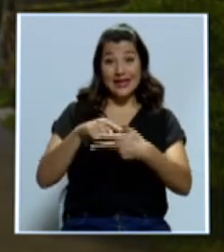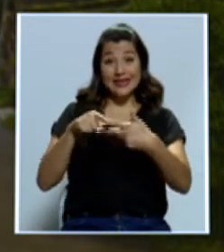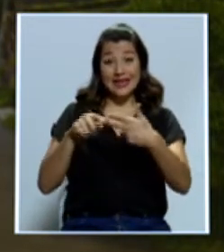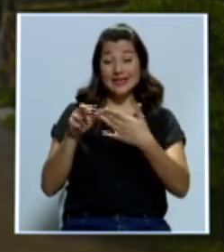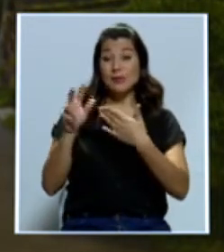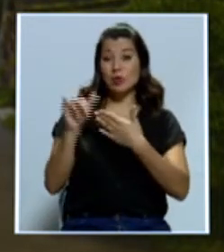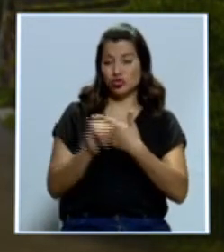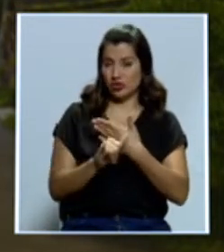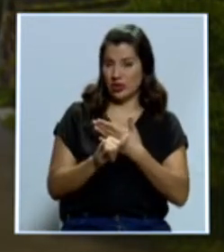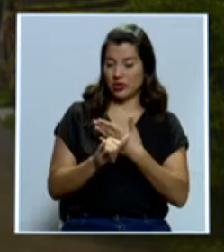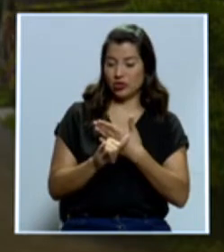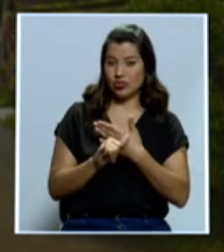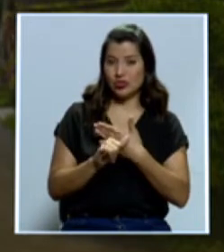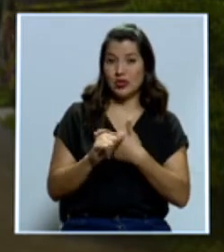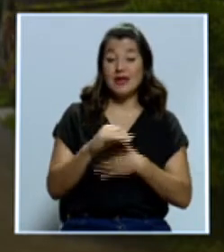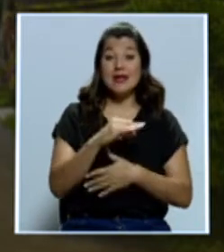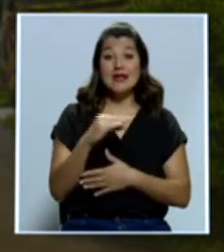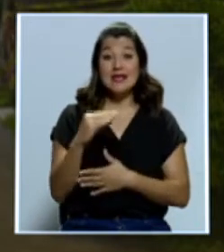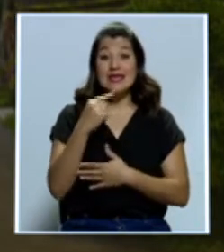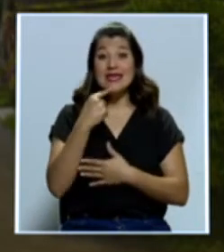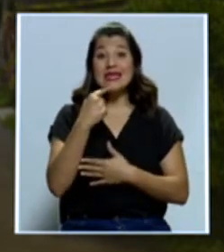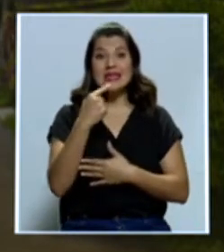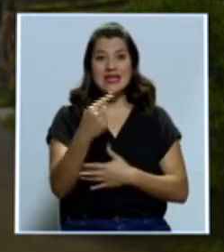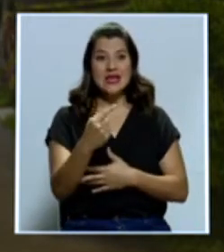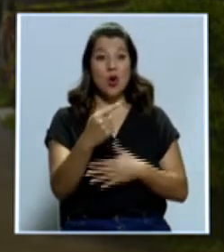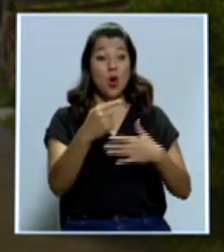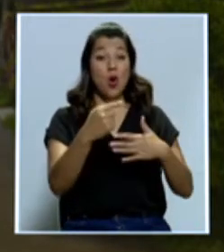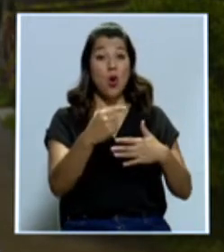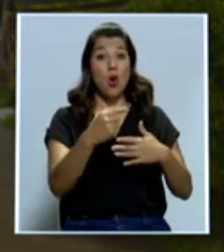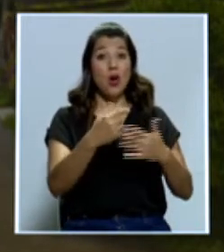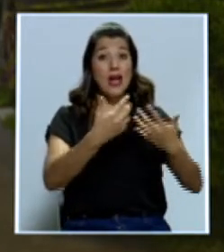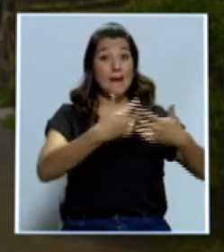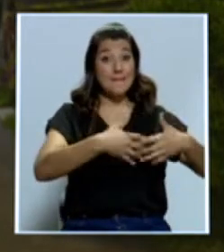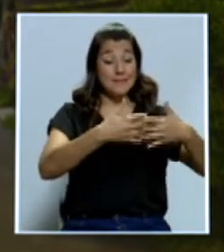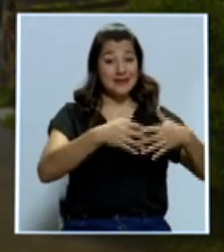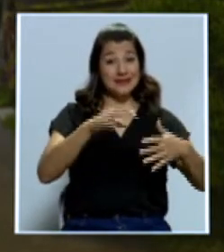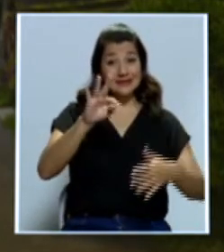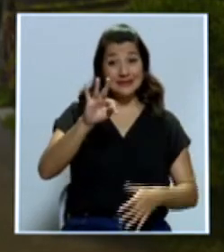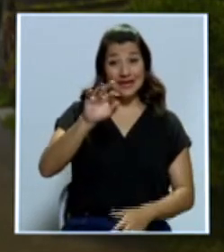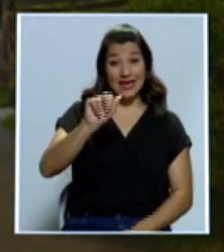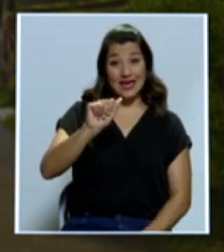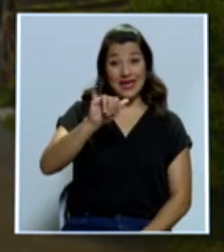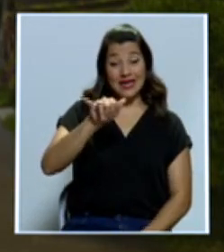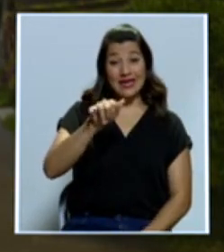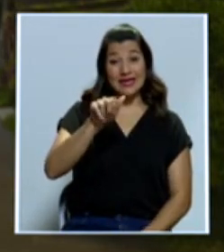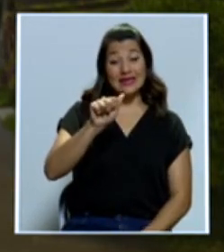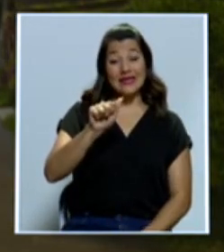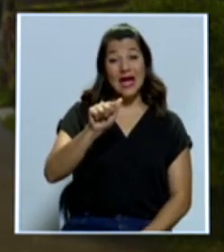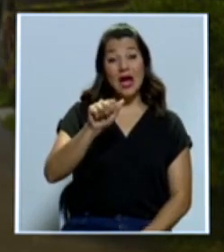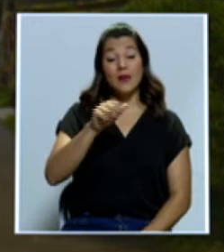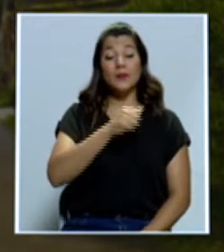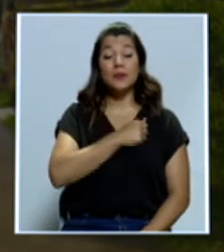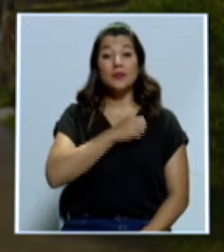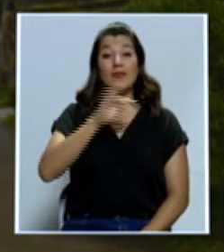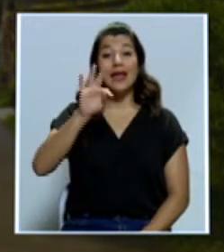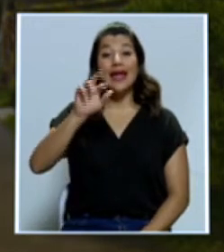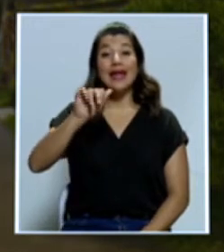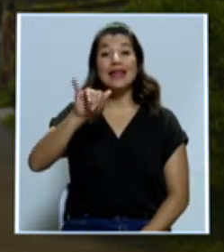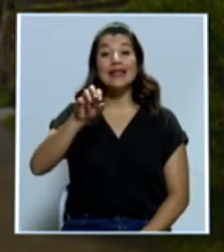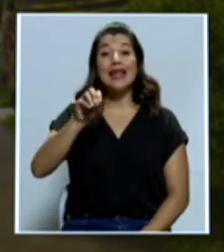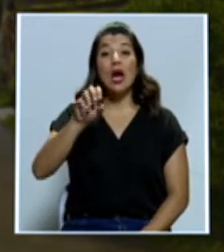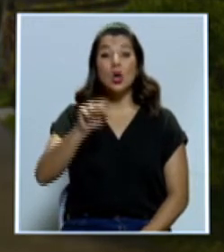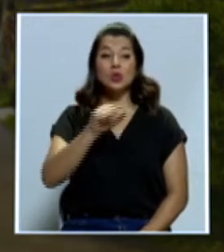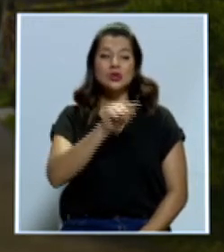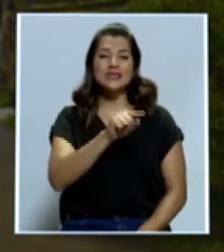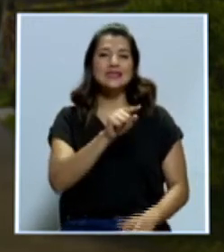incluso señalando que la planta Los Tajos apenas opera en un 16% de su capacidad, y es